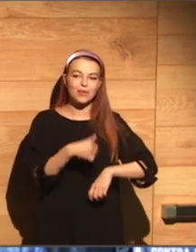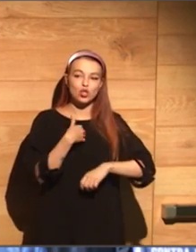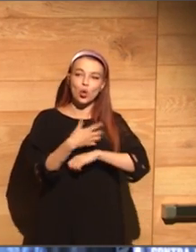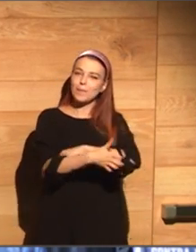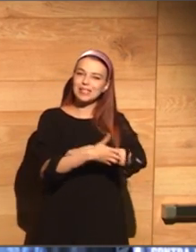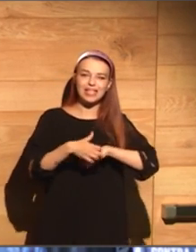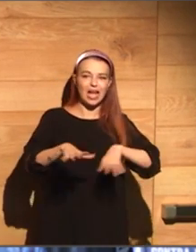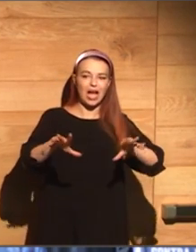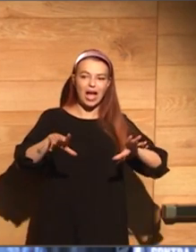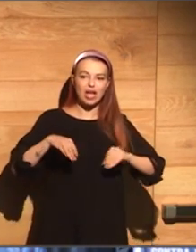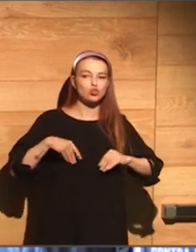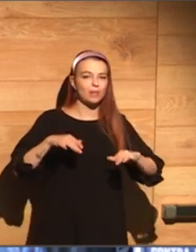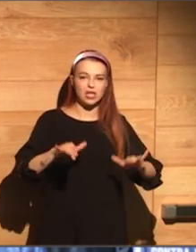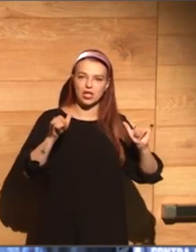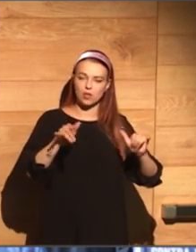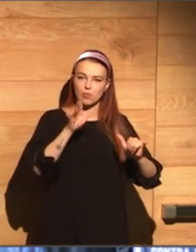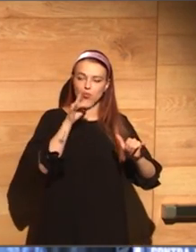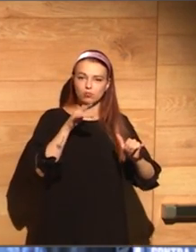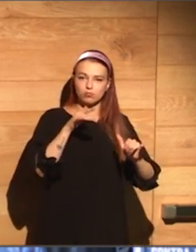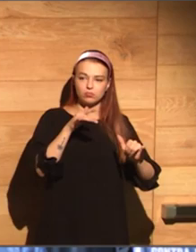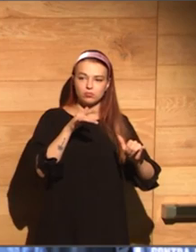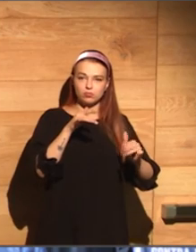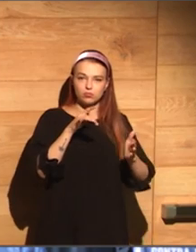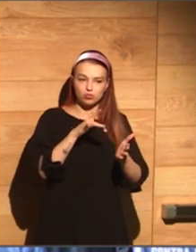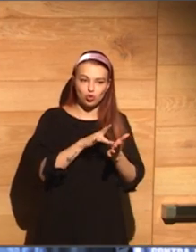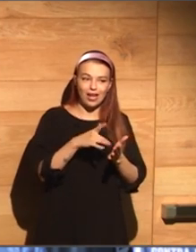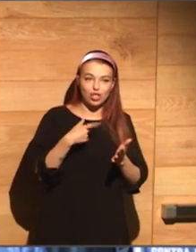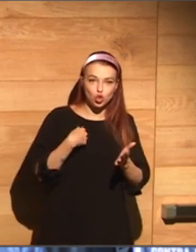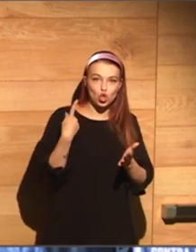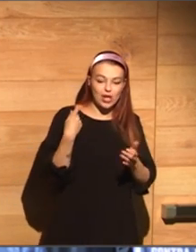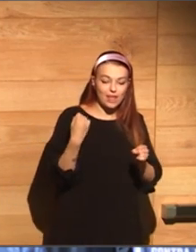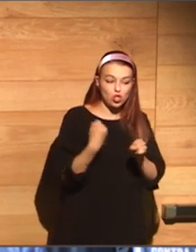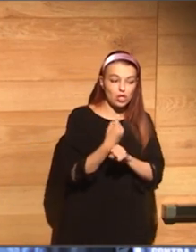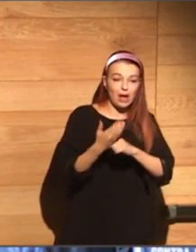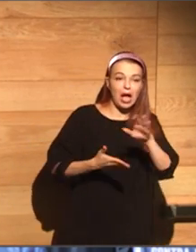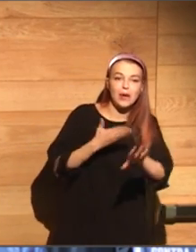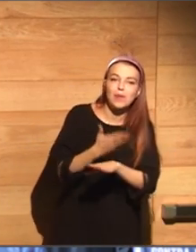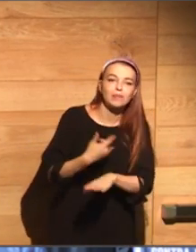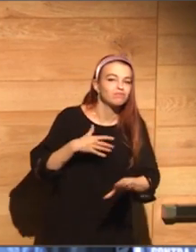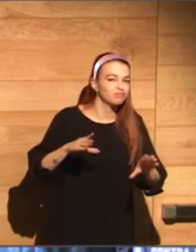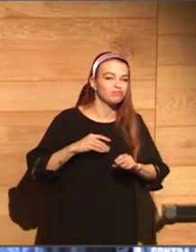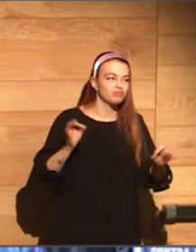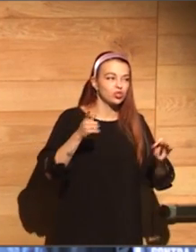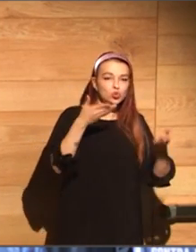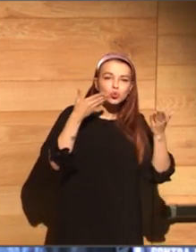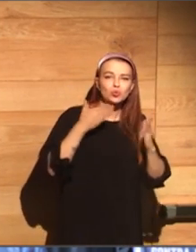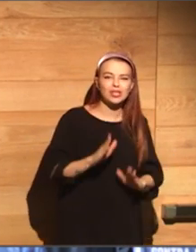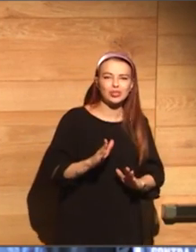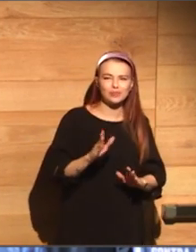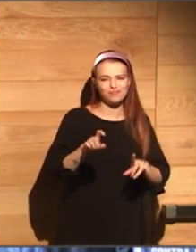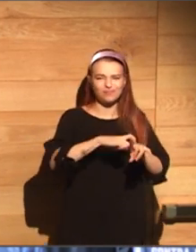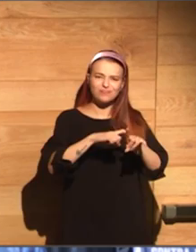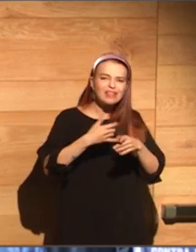vive y considerar que hay un régimen feudal alrededor que tiene que servirlo. Su hijo, débil de carácter,